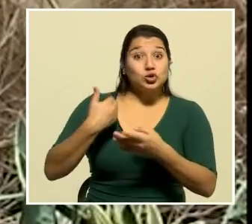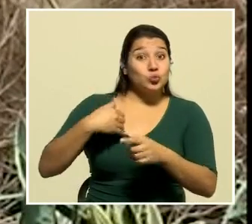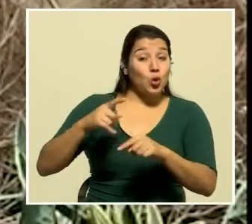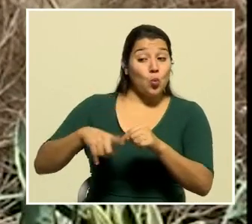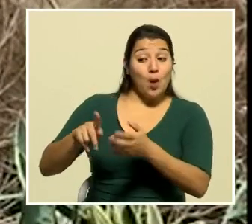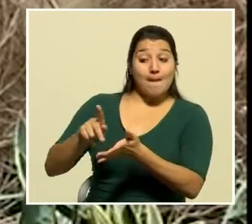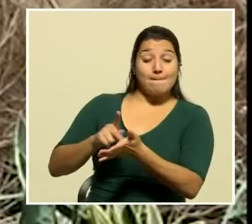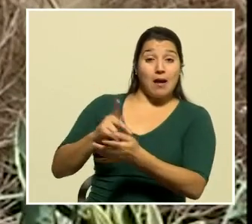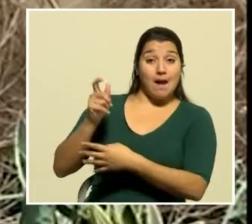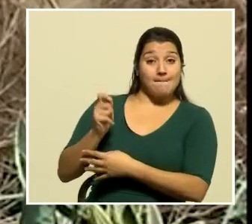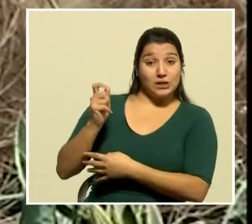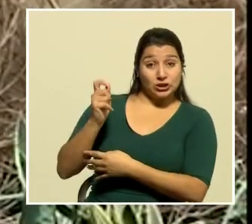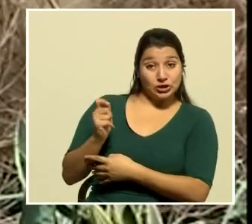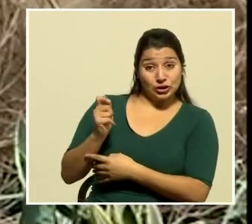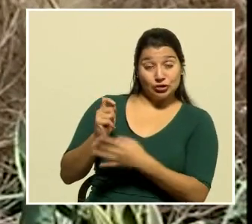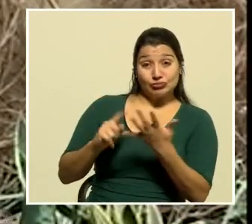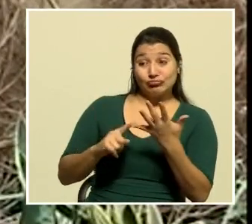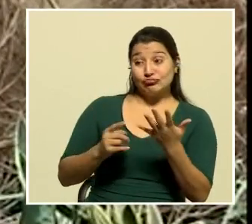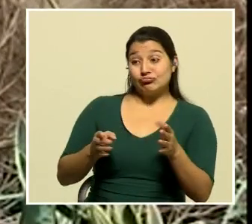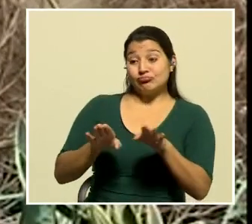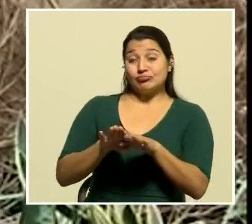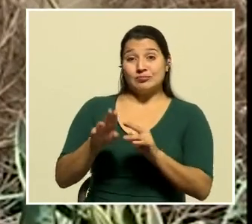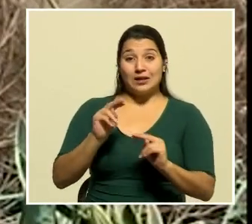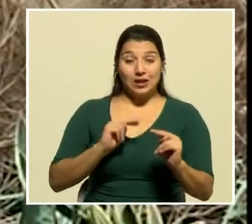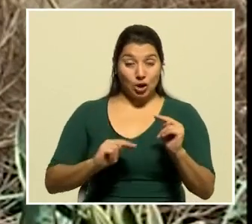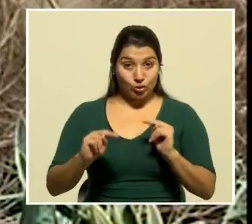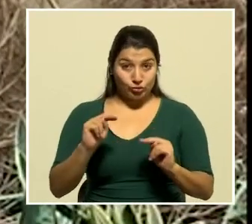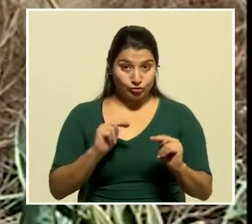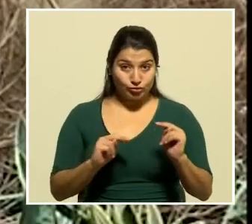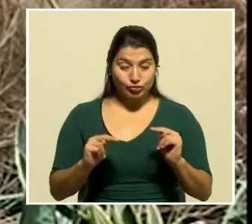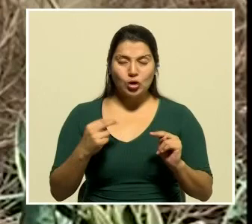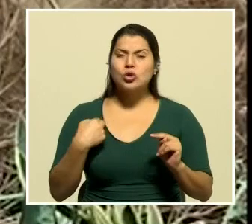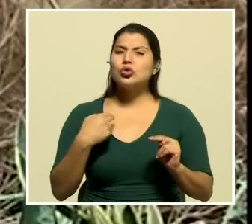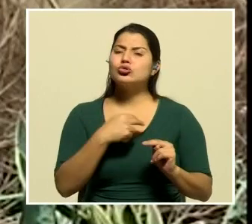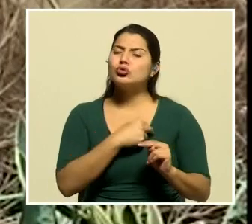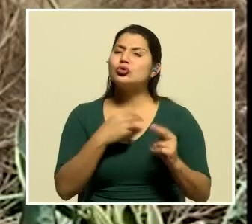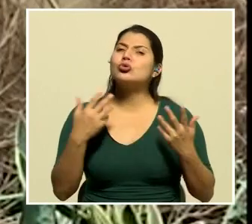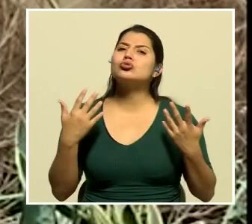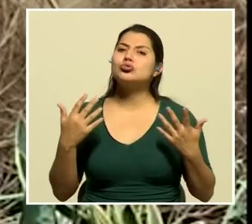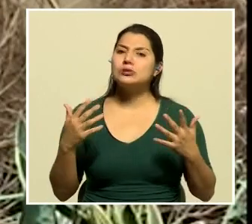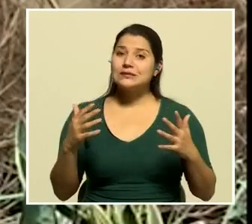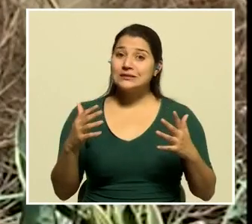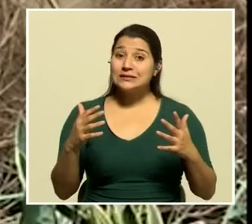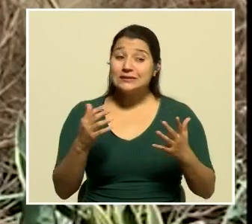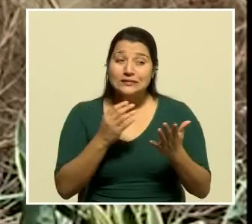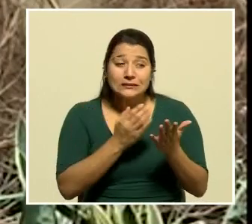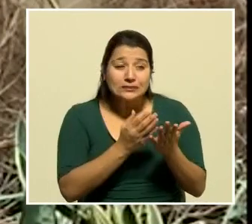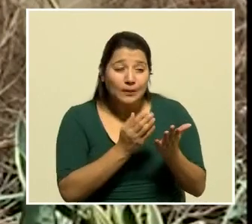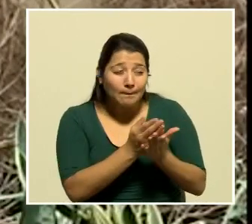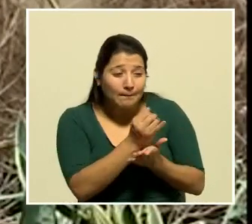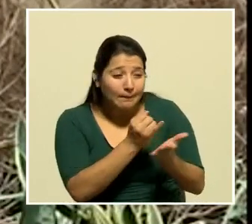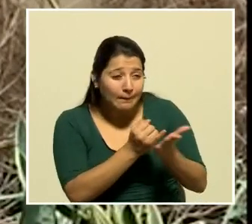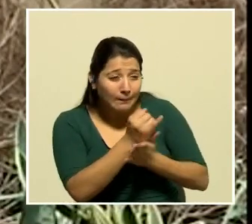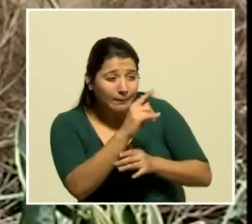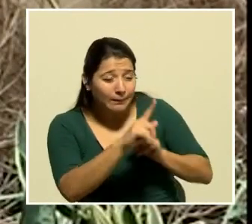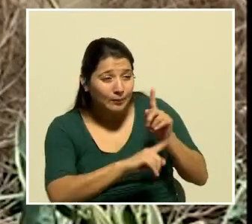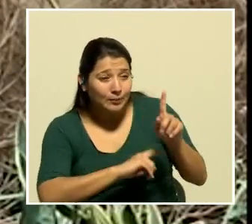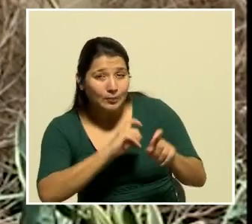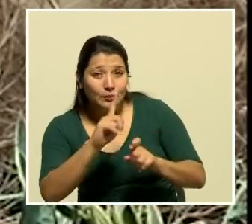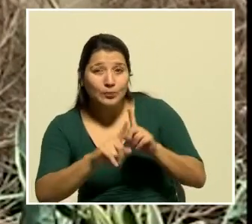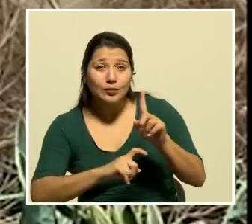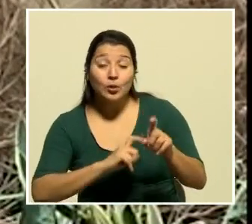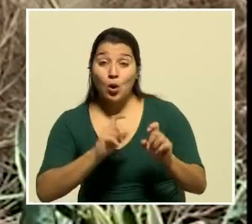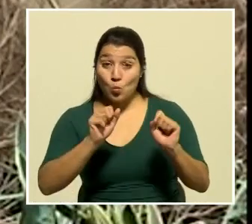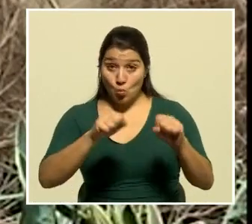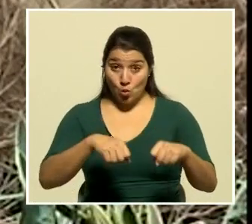hay cierre de negocios. Hemos accedido a esta información desde